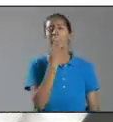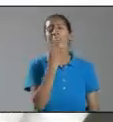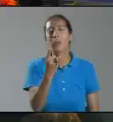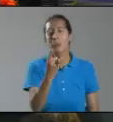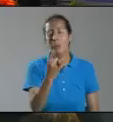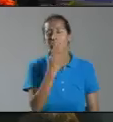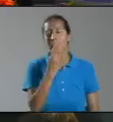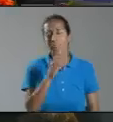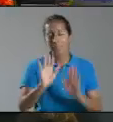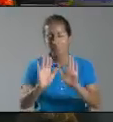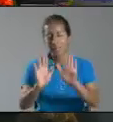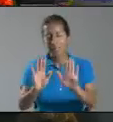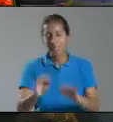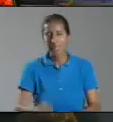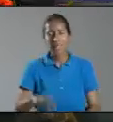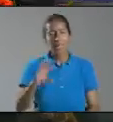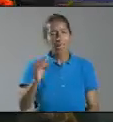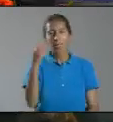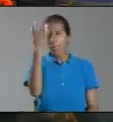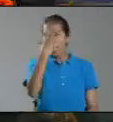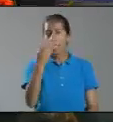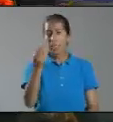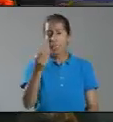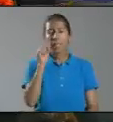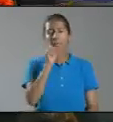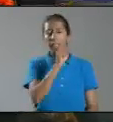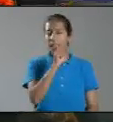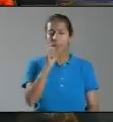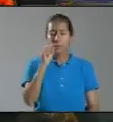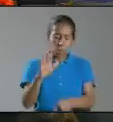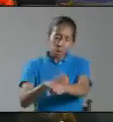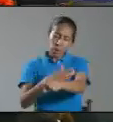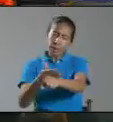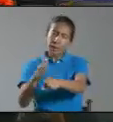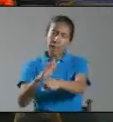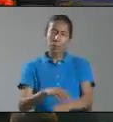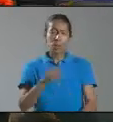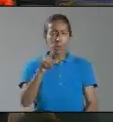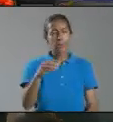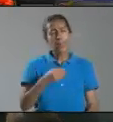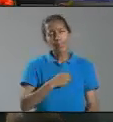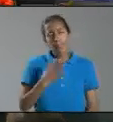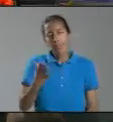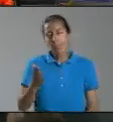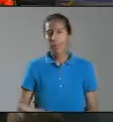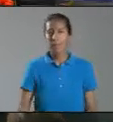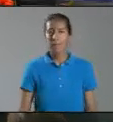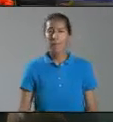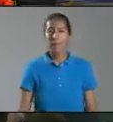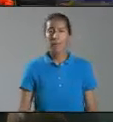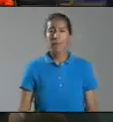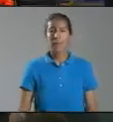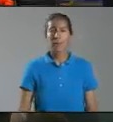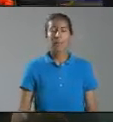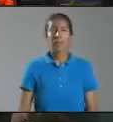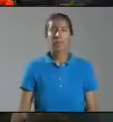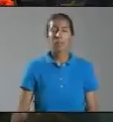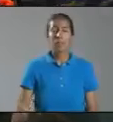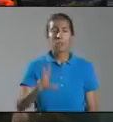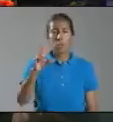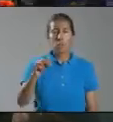Perdón, mire. Qué linda canción. Himno, salmo, lo que usted quiera. Pero uno no se da cuenta de lo que está